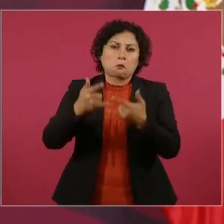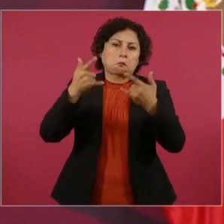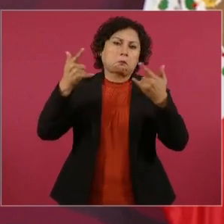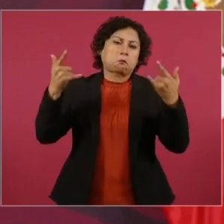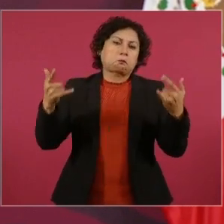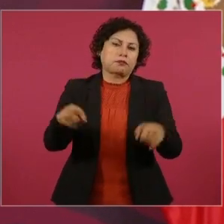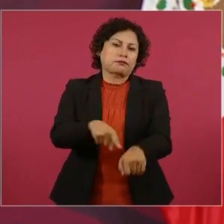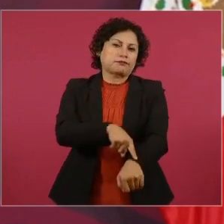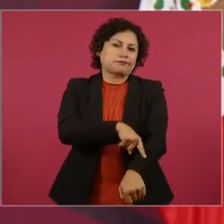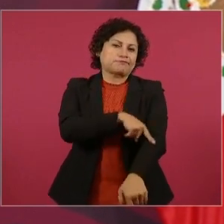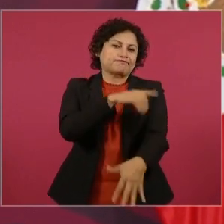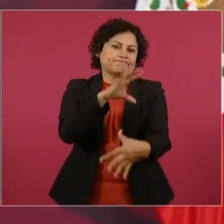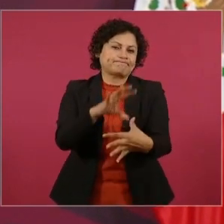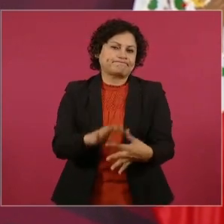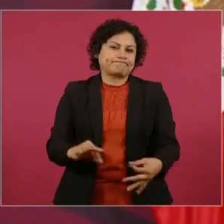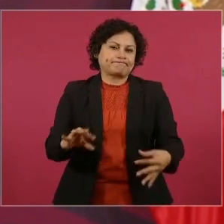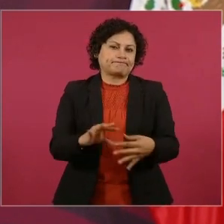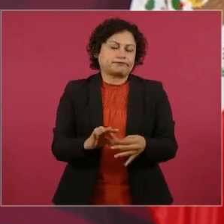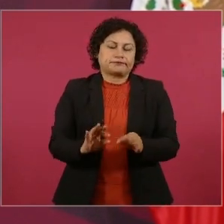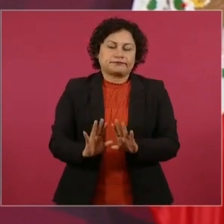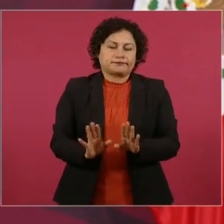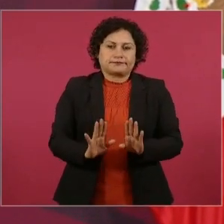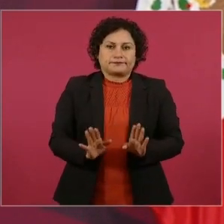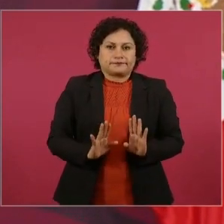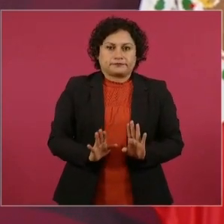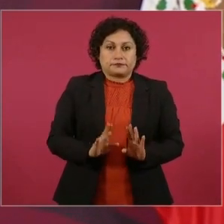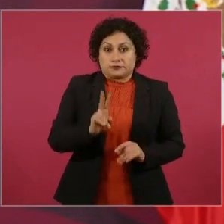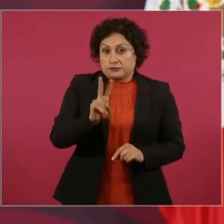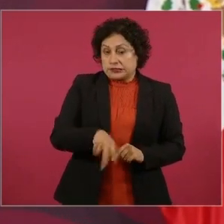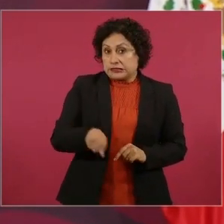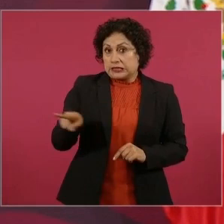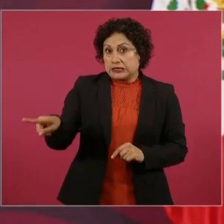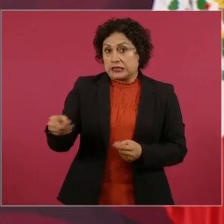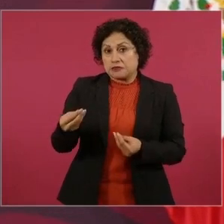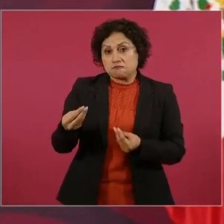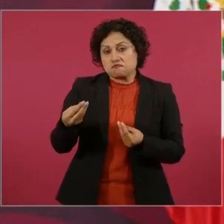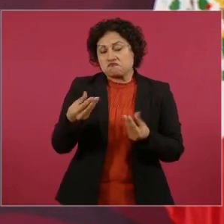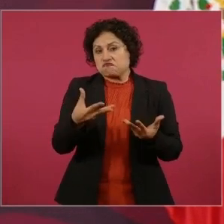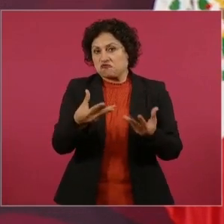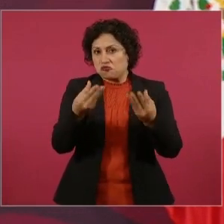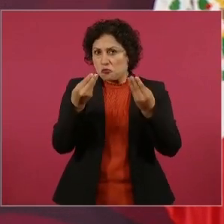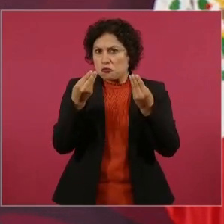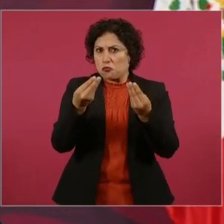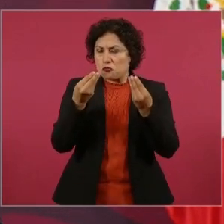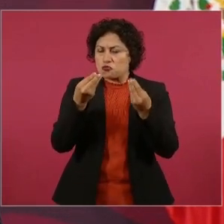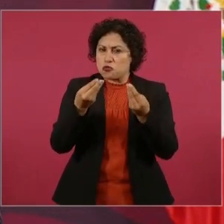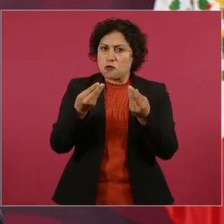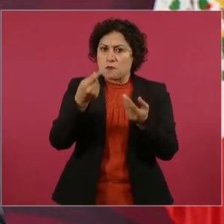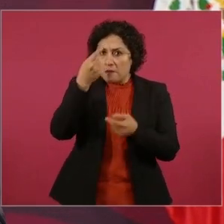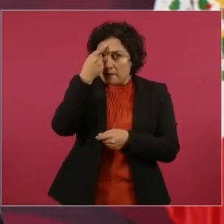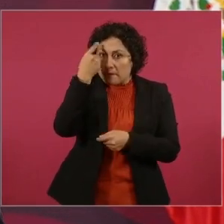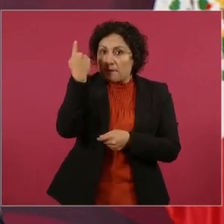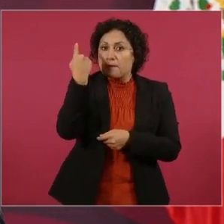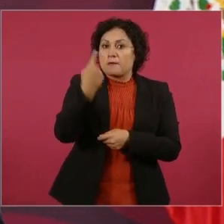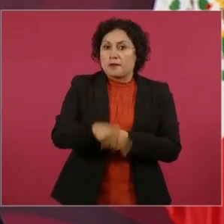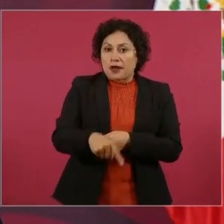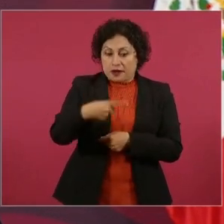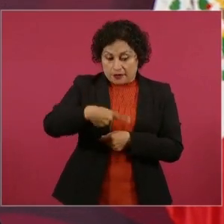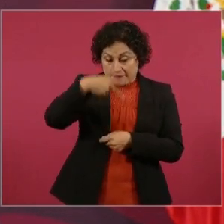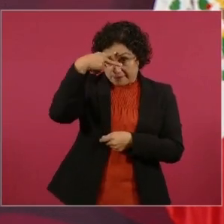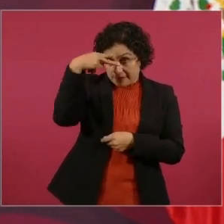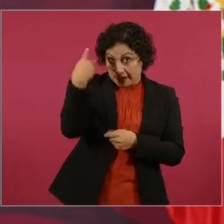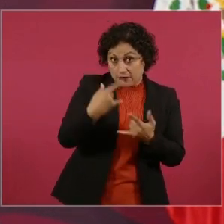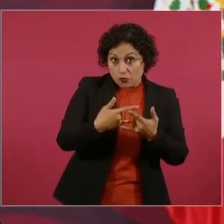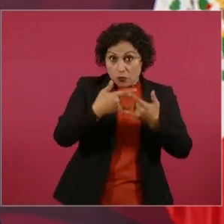manera como aportó mucho para la comprensión de la historia de